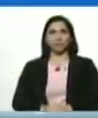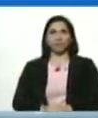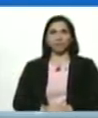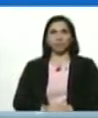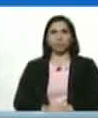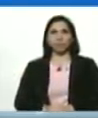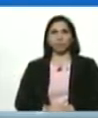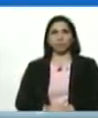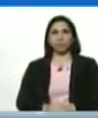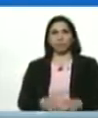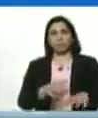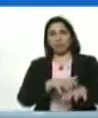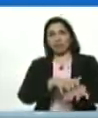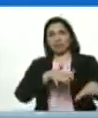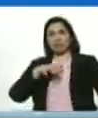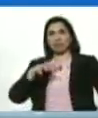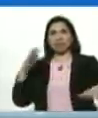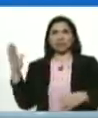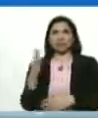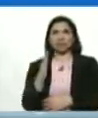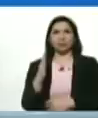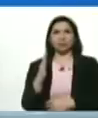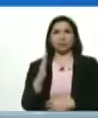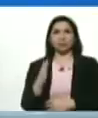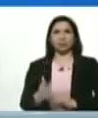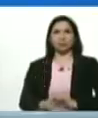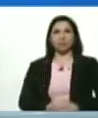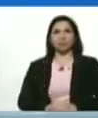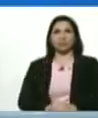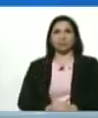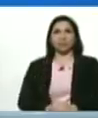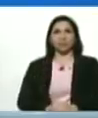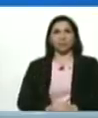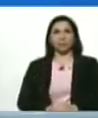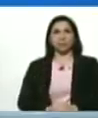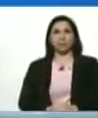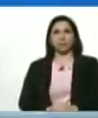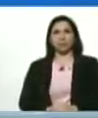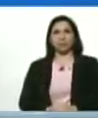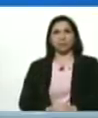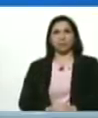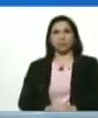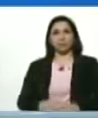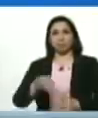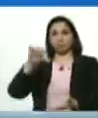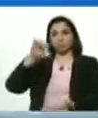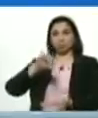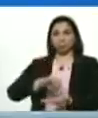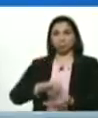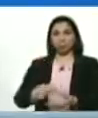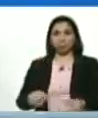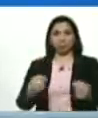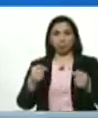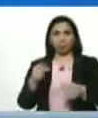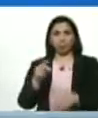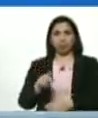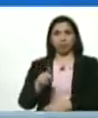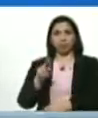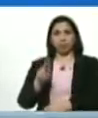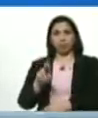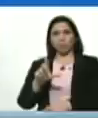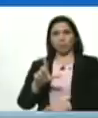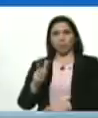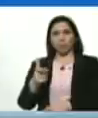la gran mayoría proviene de el foco del mercado de las pulgas